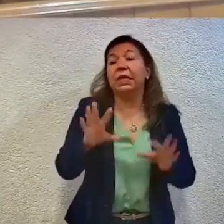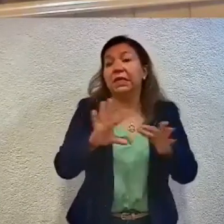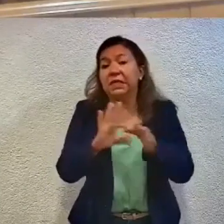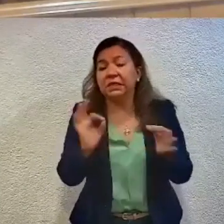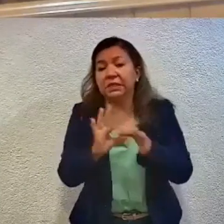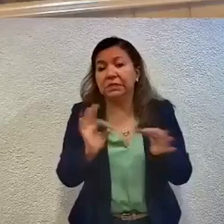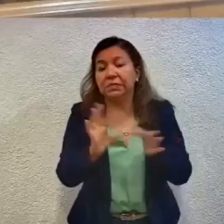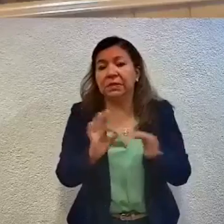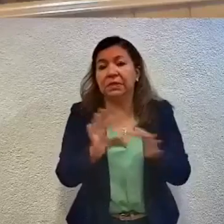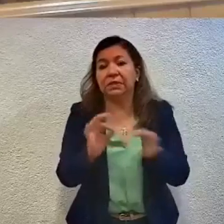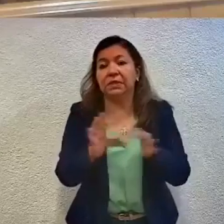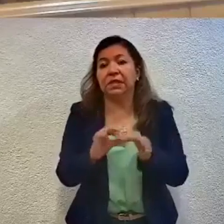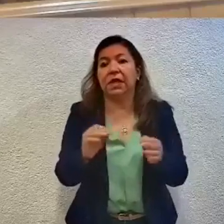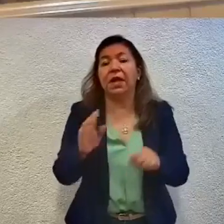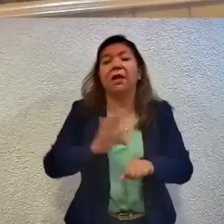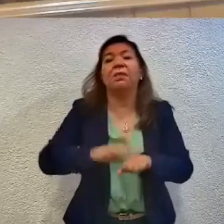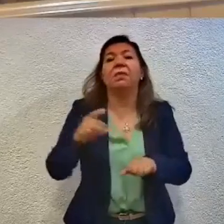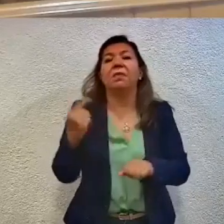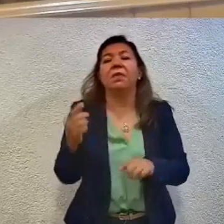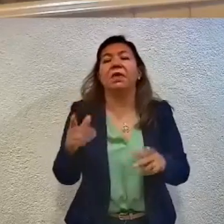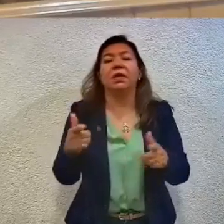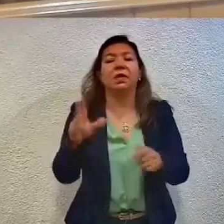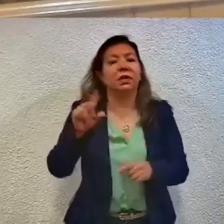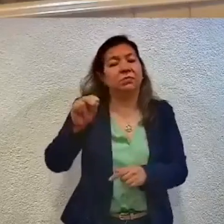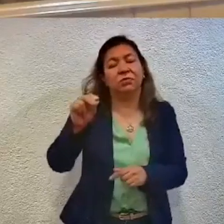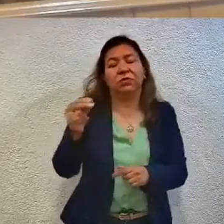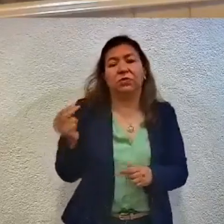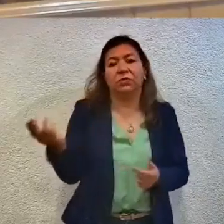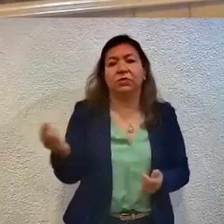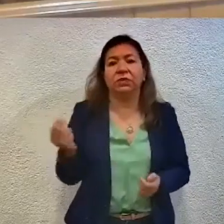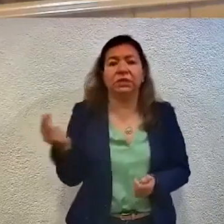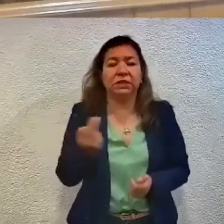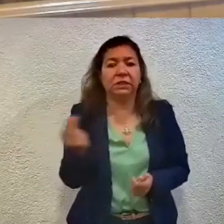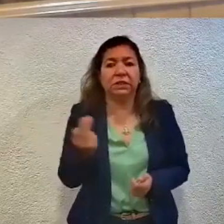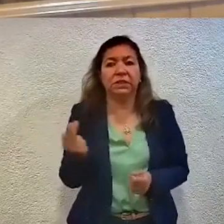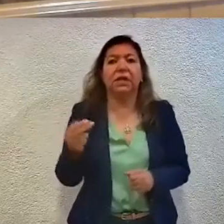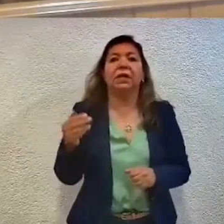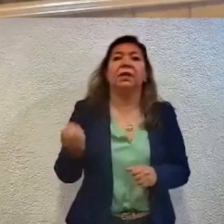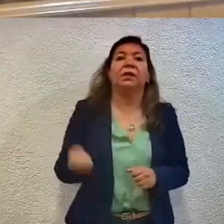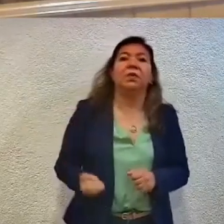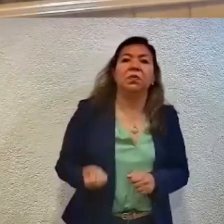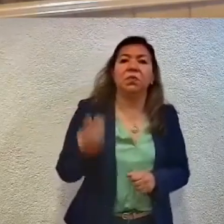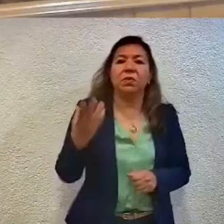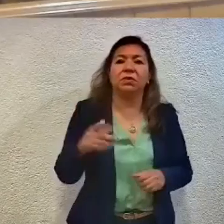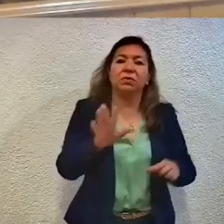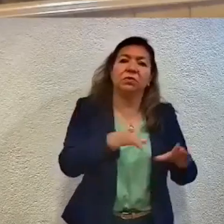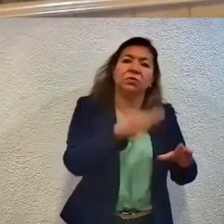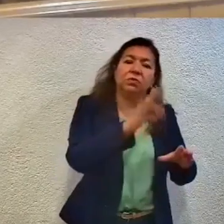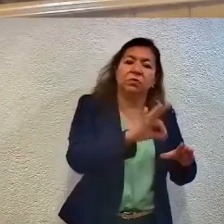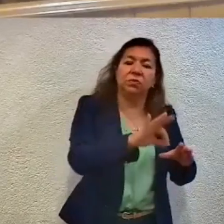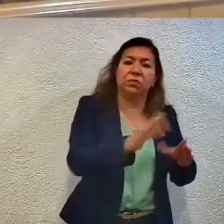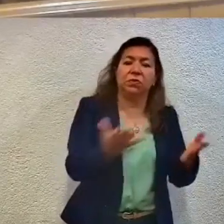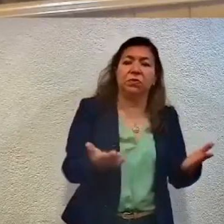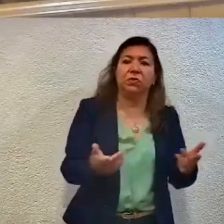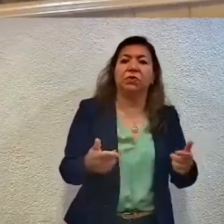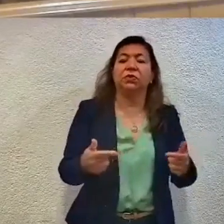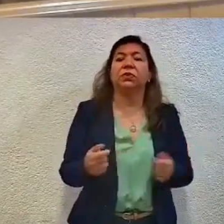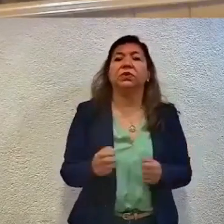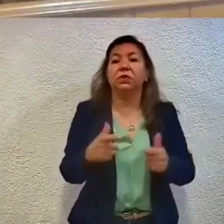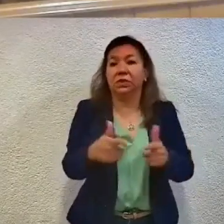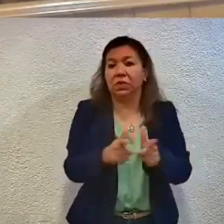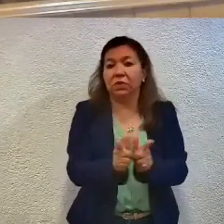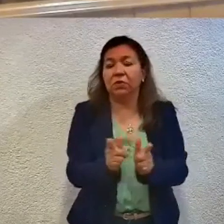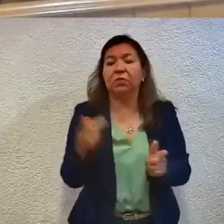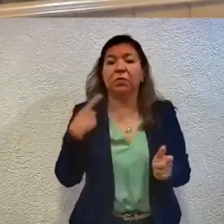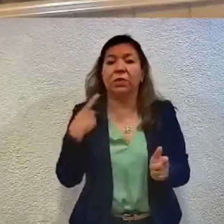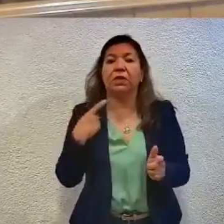al peticionario los motivos por los cuales no era procedente realizar un recuento con la finalidad de conocer si el PES Guerrero